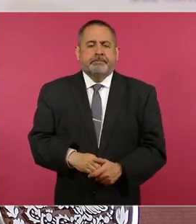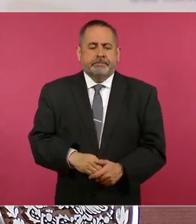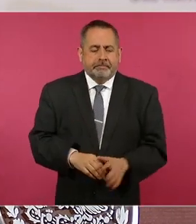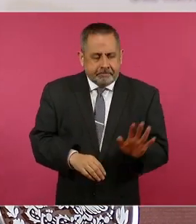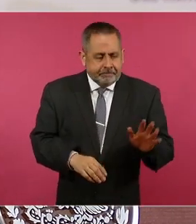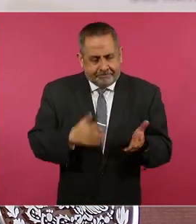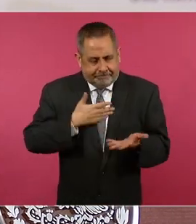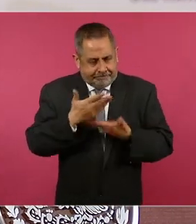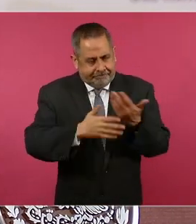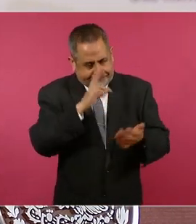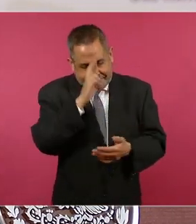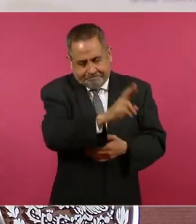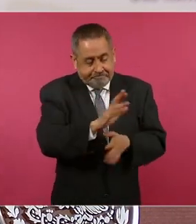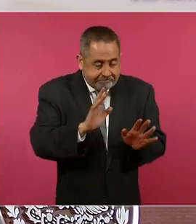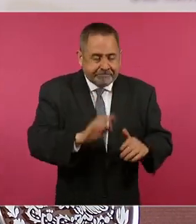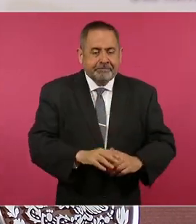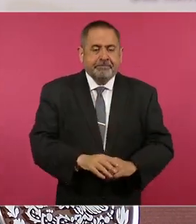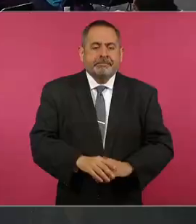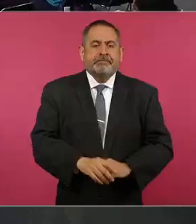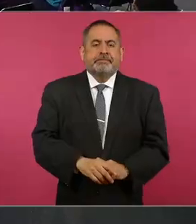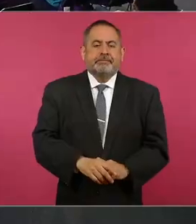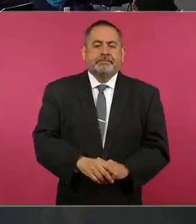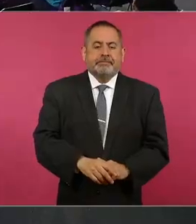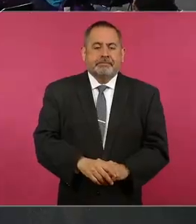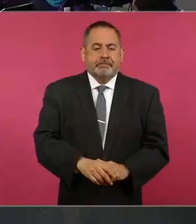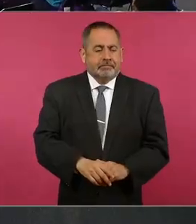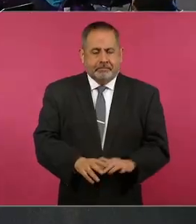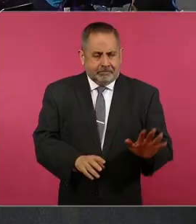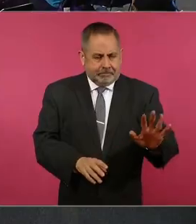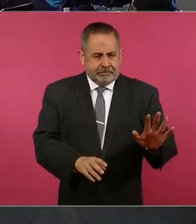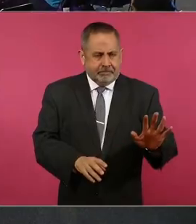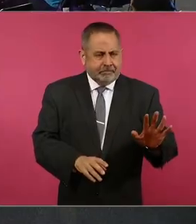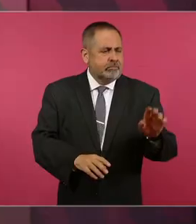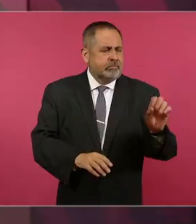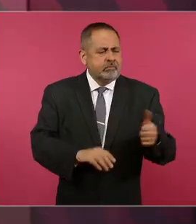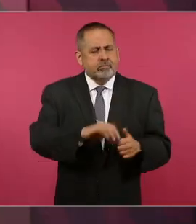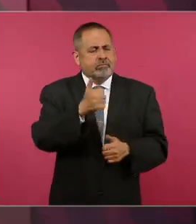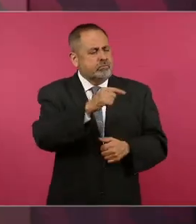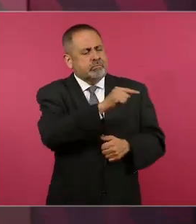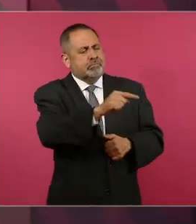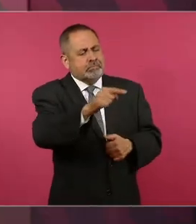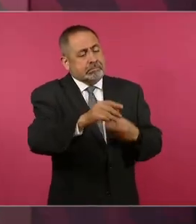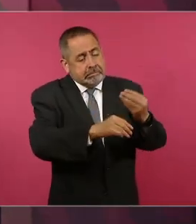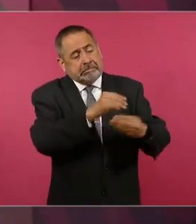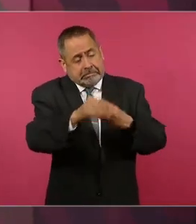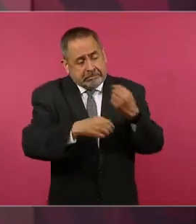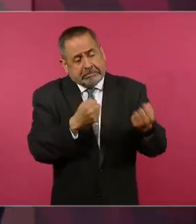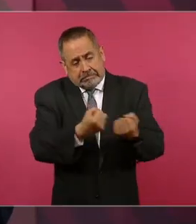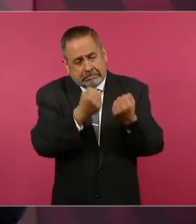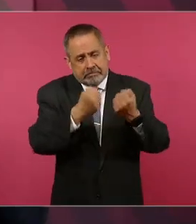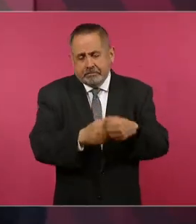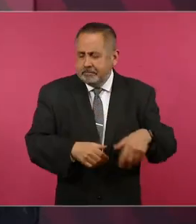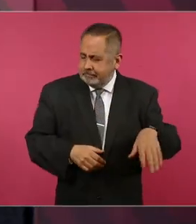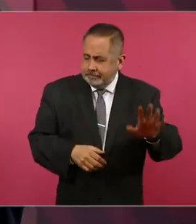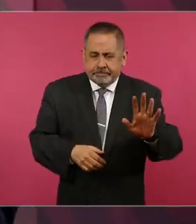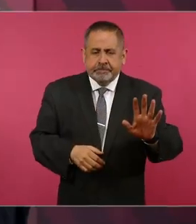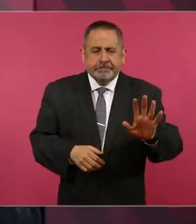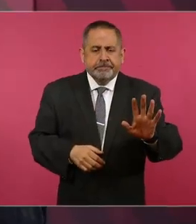con todo respeto mejor vamos o con otros señores y señoras